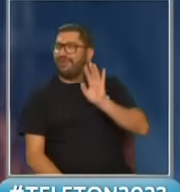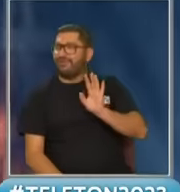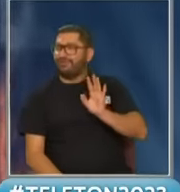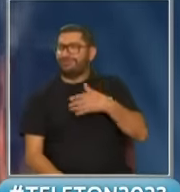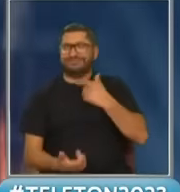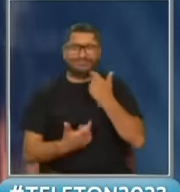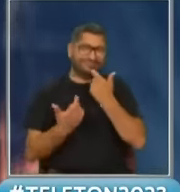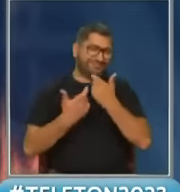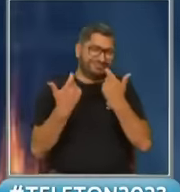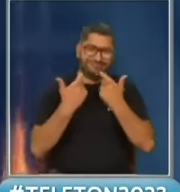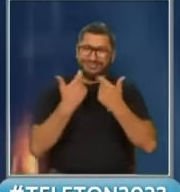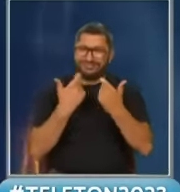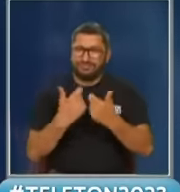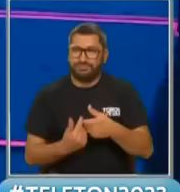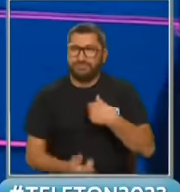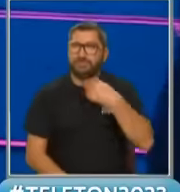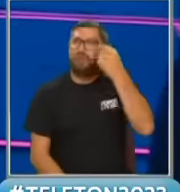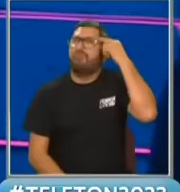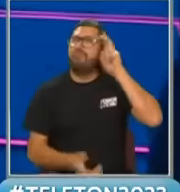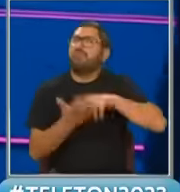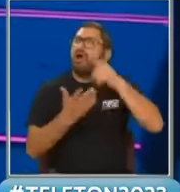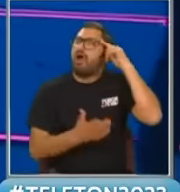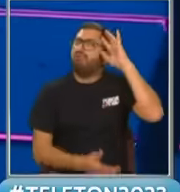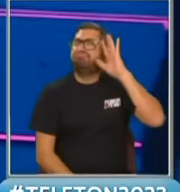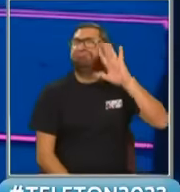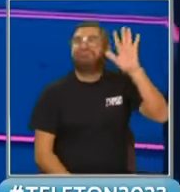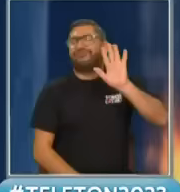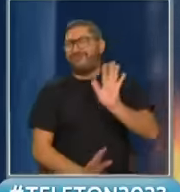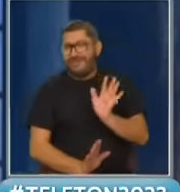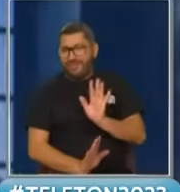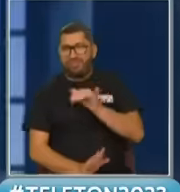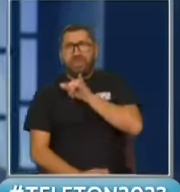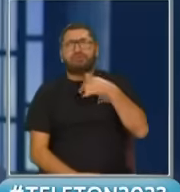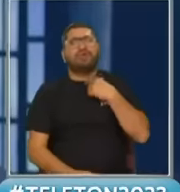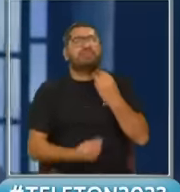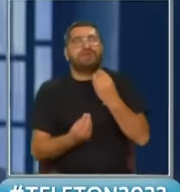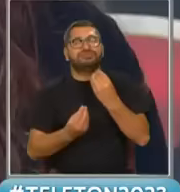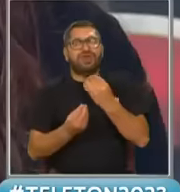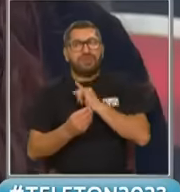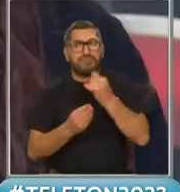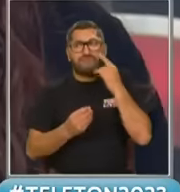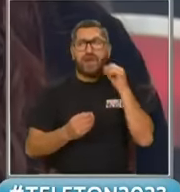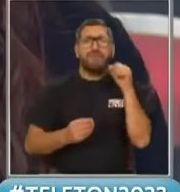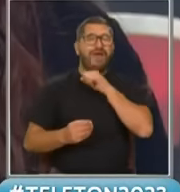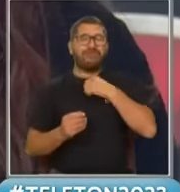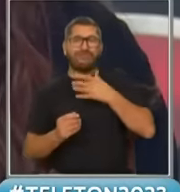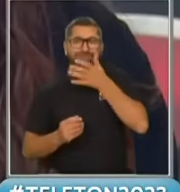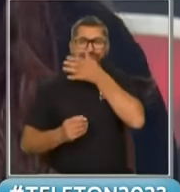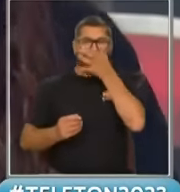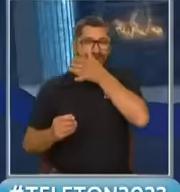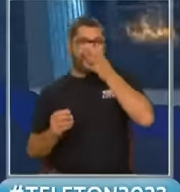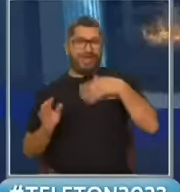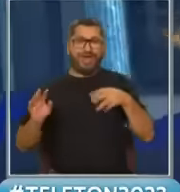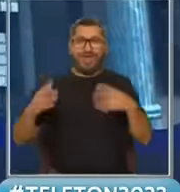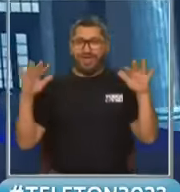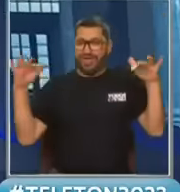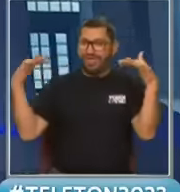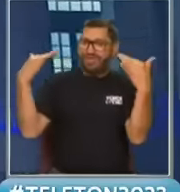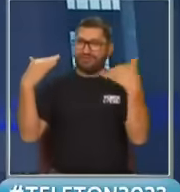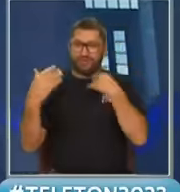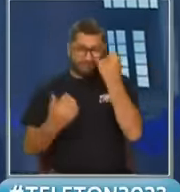No, pero no te hagas ilusiones, ¿ah? ¿Eh? No, después se andan quebrando. ¡Ah, yo estuve con el flaco! Como a uno lo ven con plata.